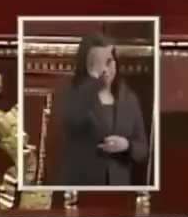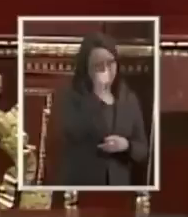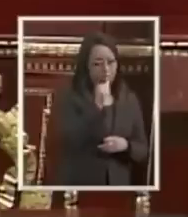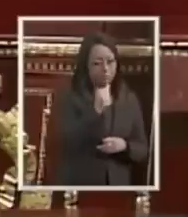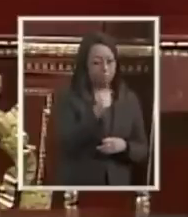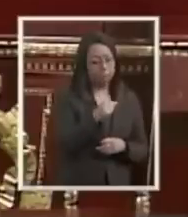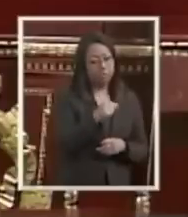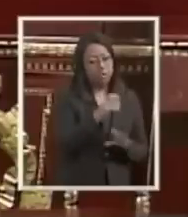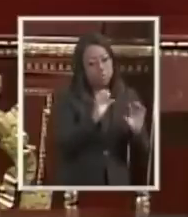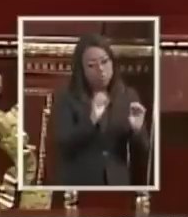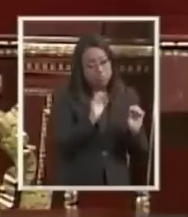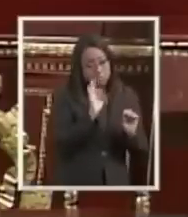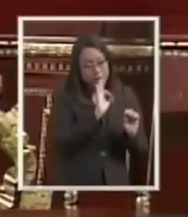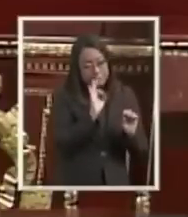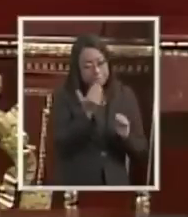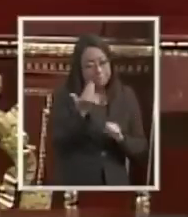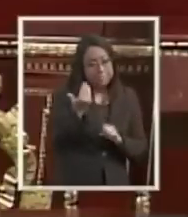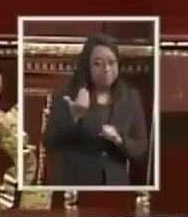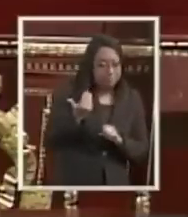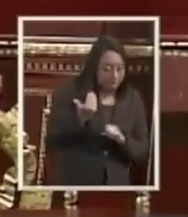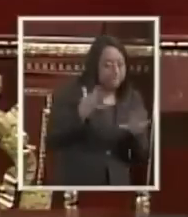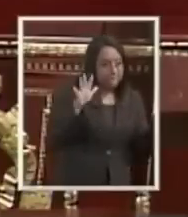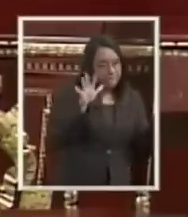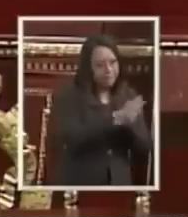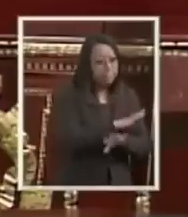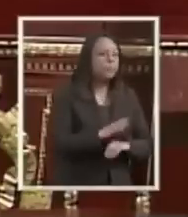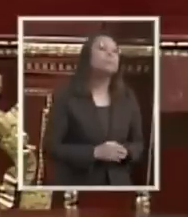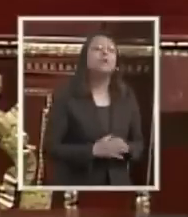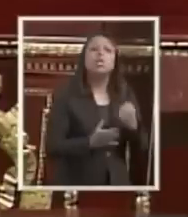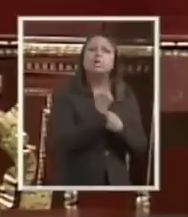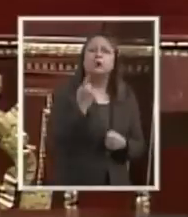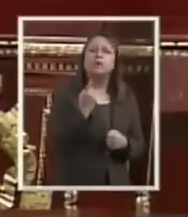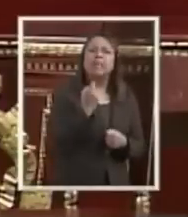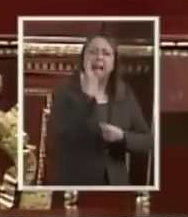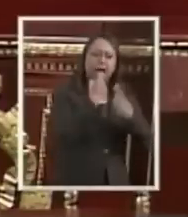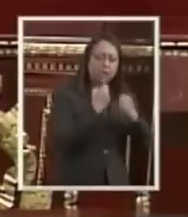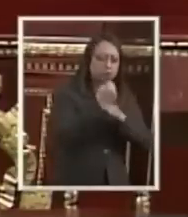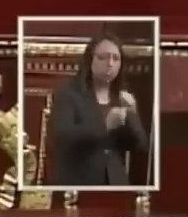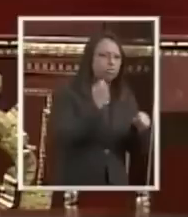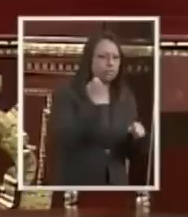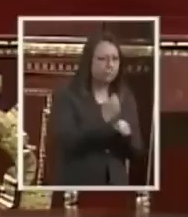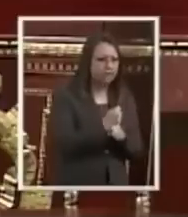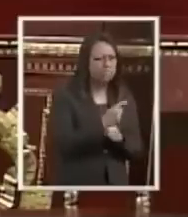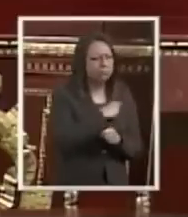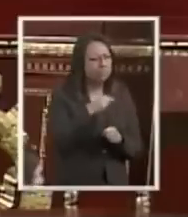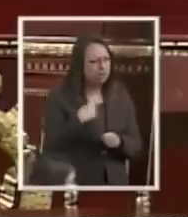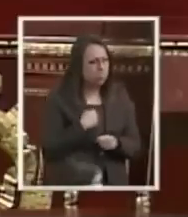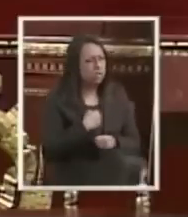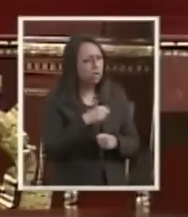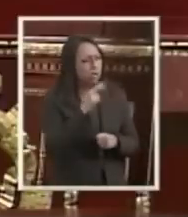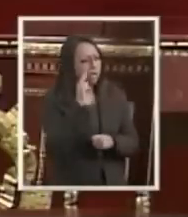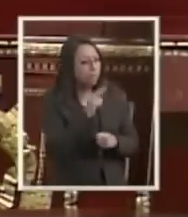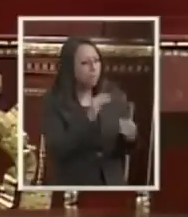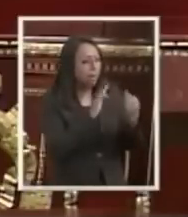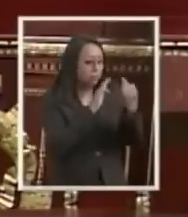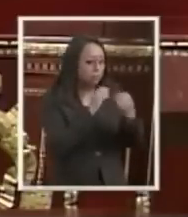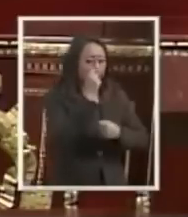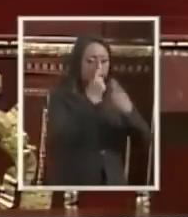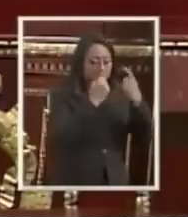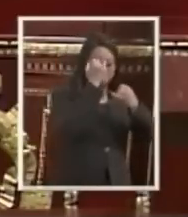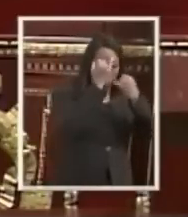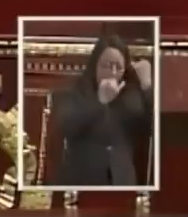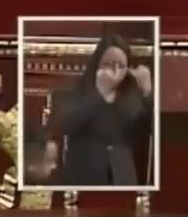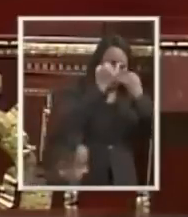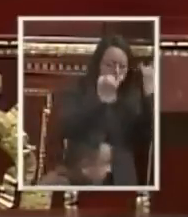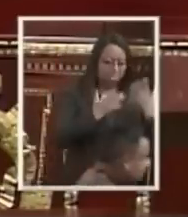poco. Porque a pesar de esto, de unos años para acá, frente a nuestras narices, los activistas de ideología de